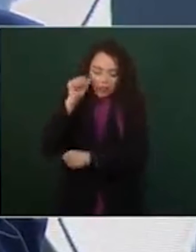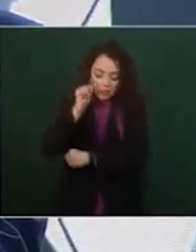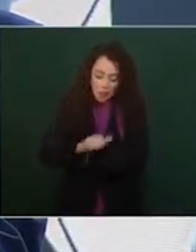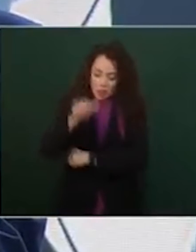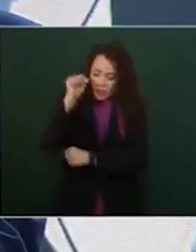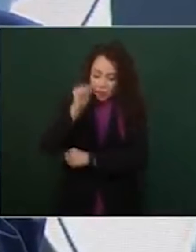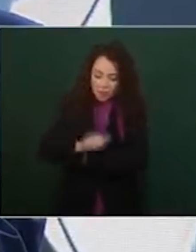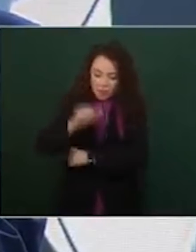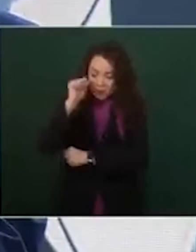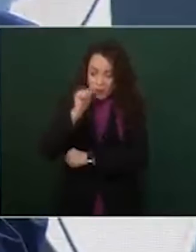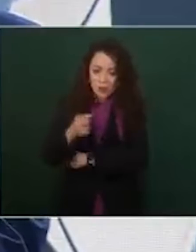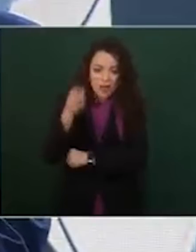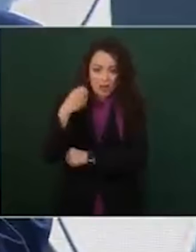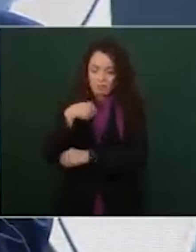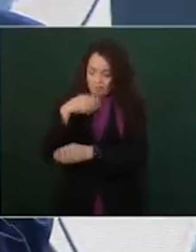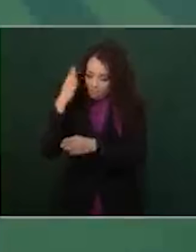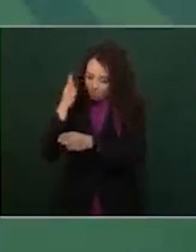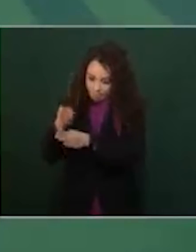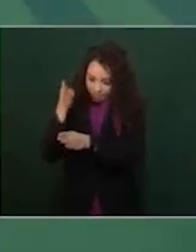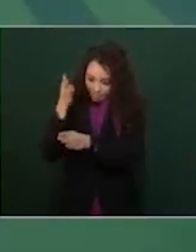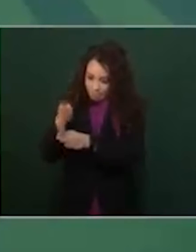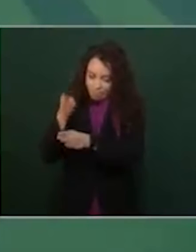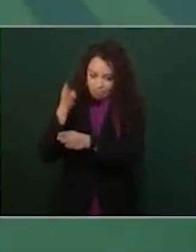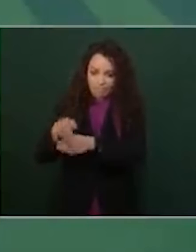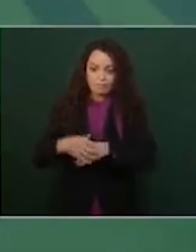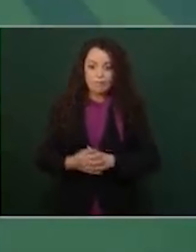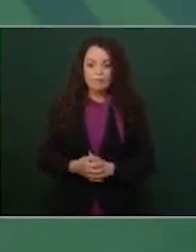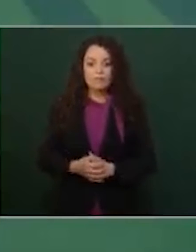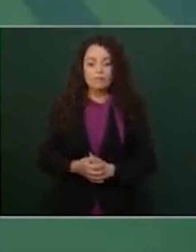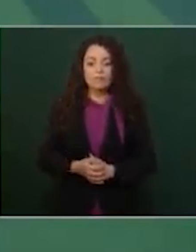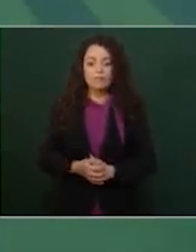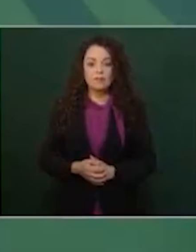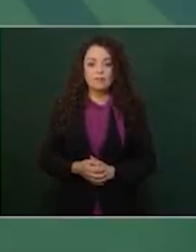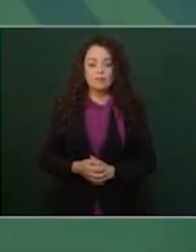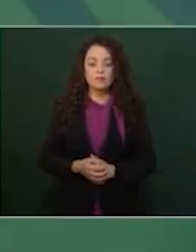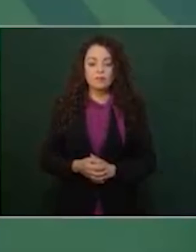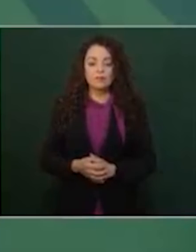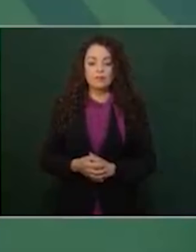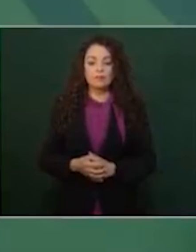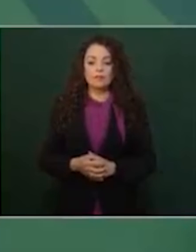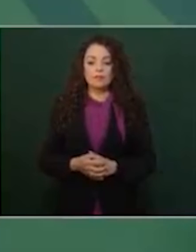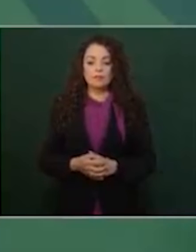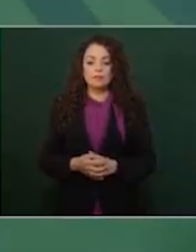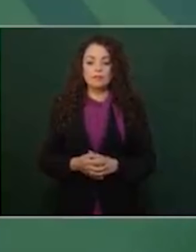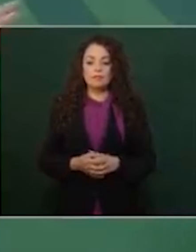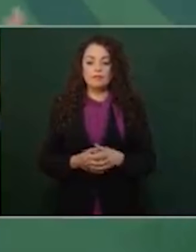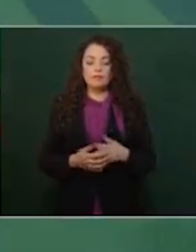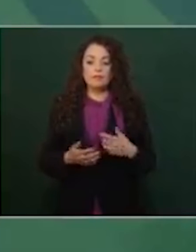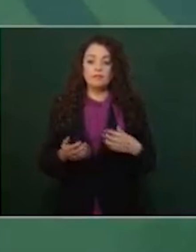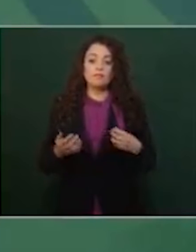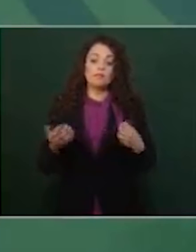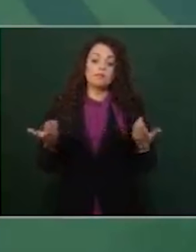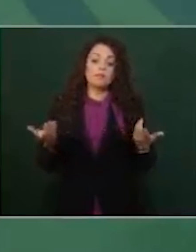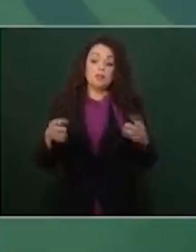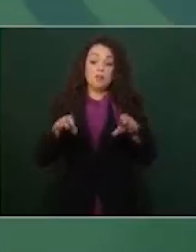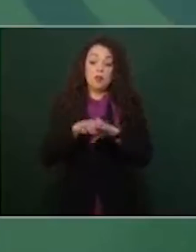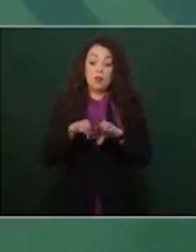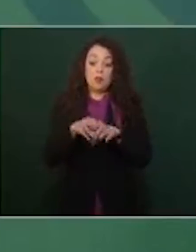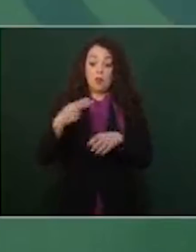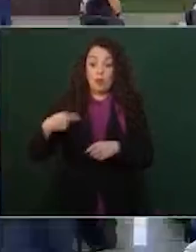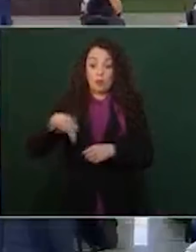sismo en el gobierno y en el senado donde requiere mayoría calificada para poner a un reemplazo que además